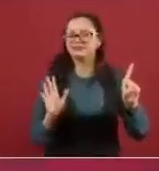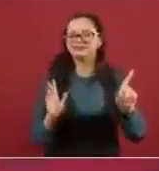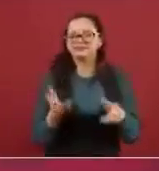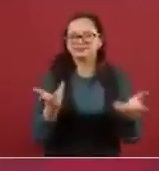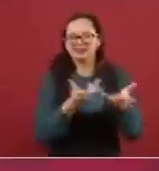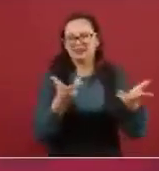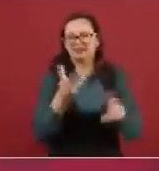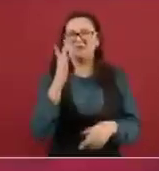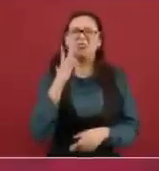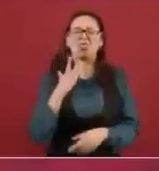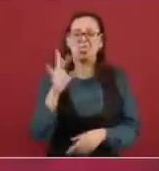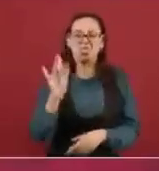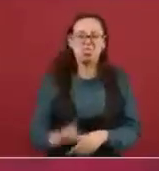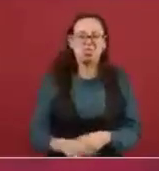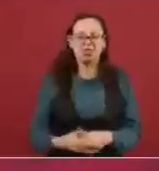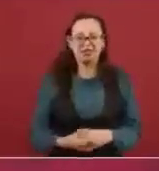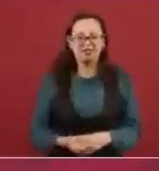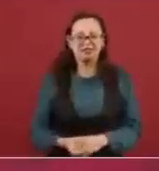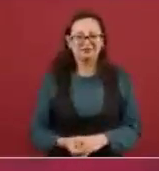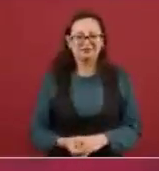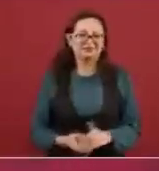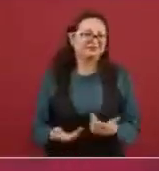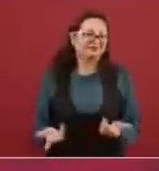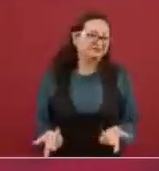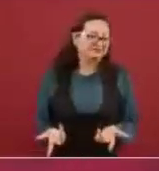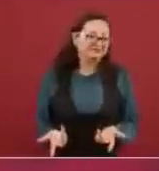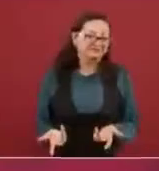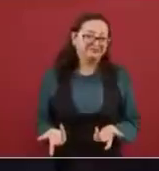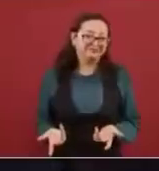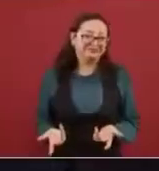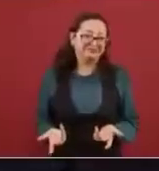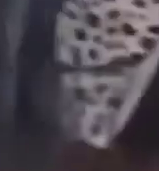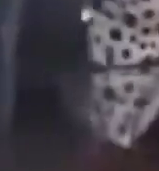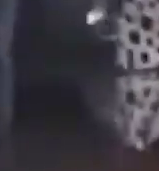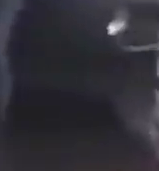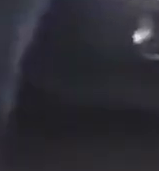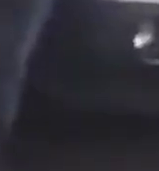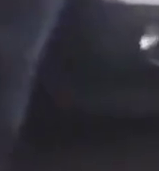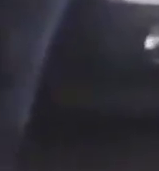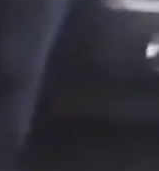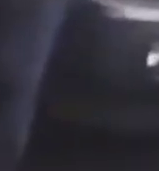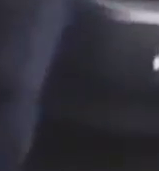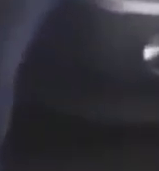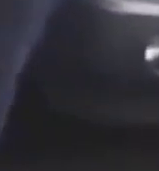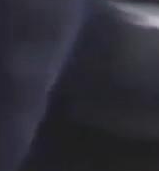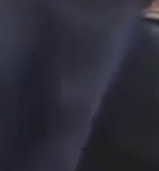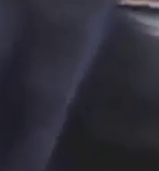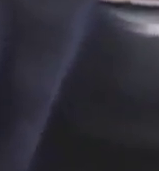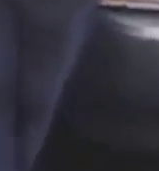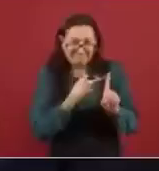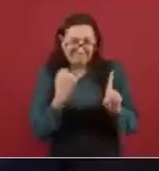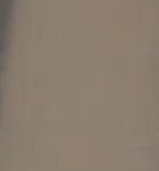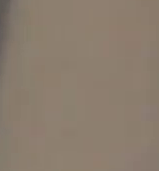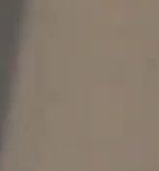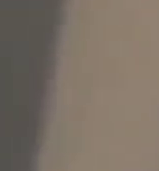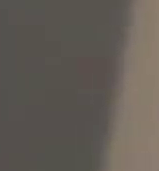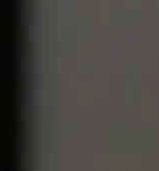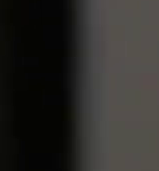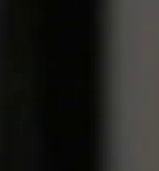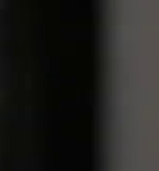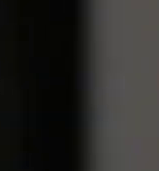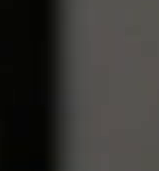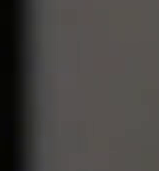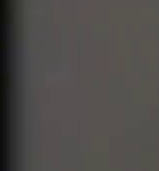esa naturaleza. Entonces, se hace el ridículo. Si ya saben cómo me pongo, ¿para qué me invitan? Está